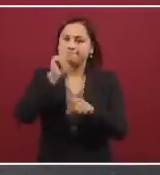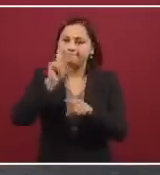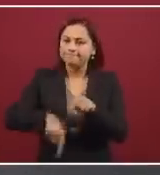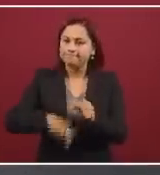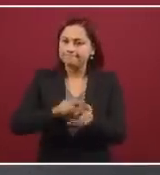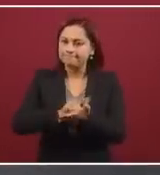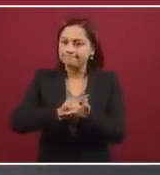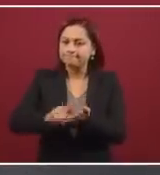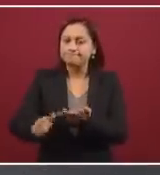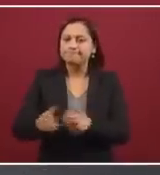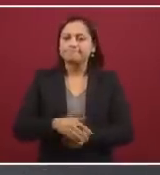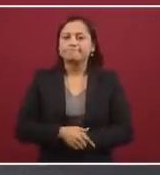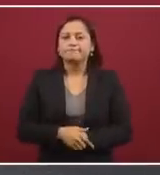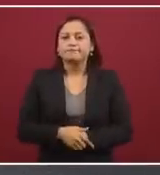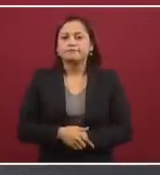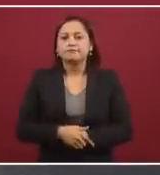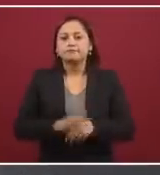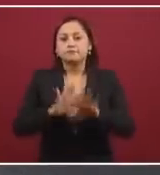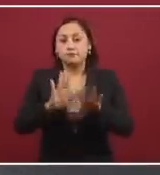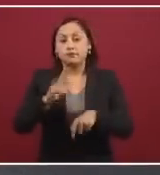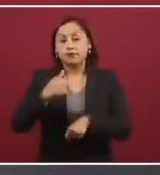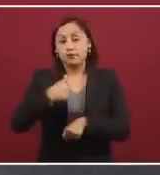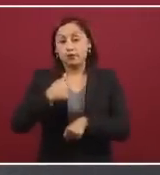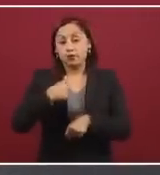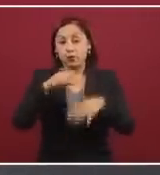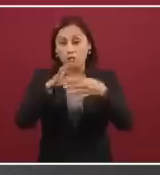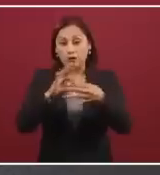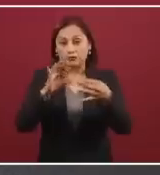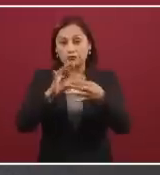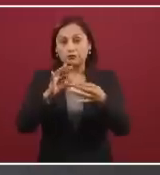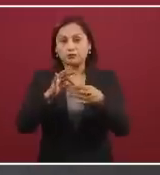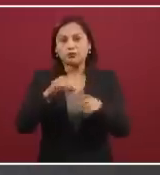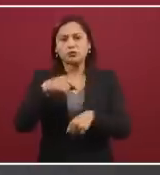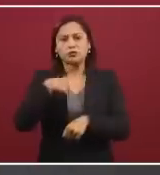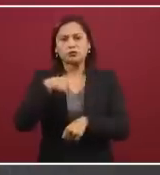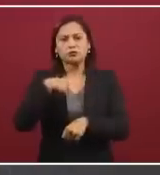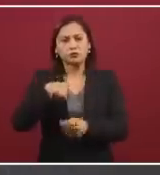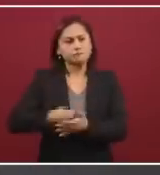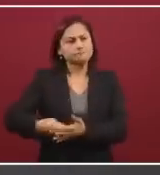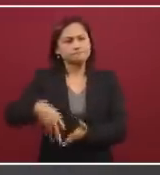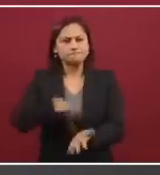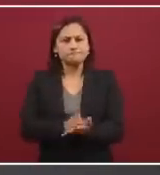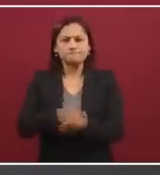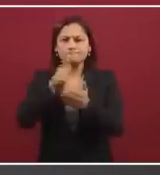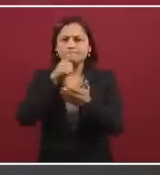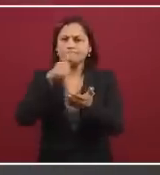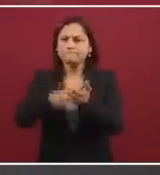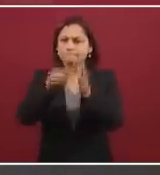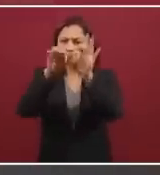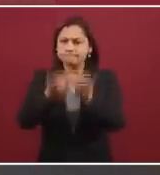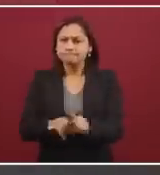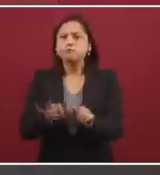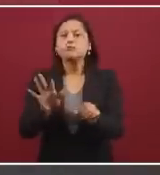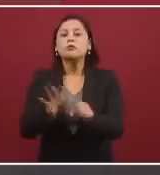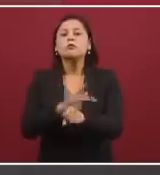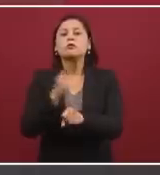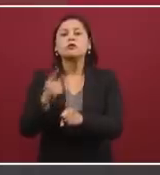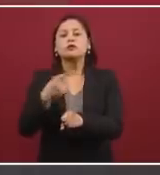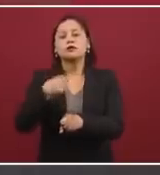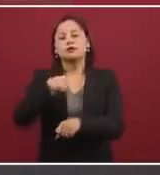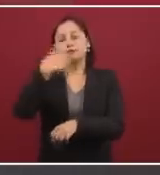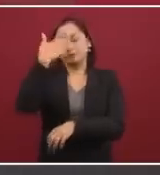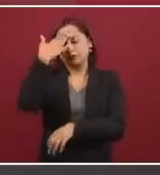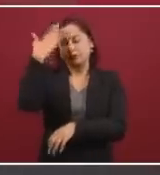se lo expreso porque considero que el presidente de la suprema corte de justicia